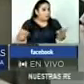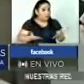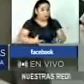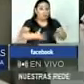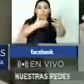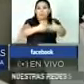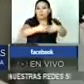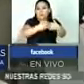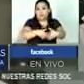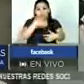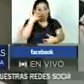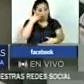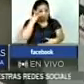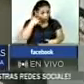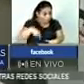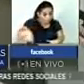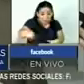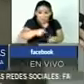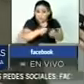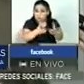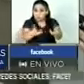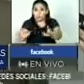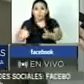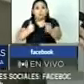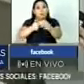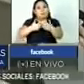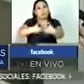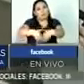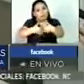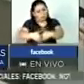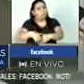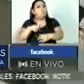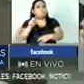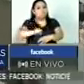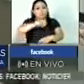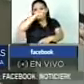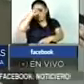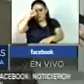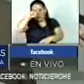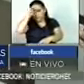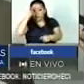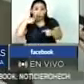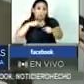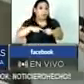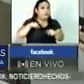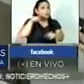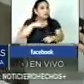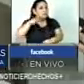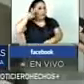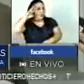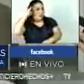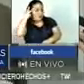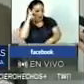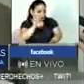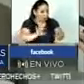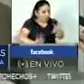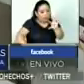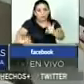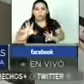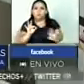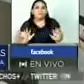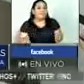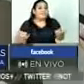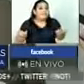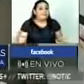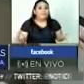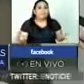empresa, la mayoría de empresas, si bien es cierto, han estado funcionando, pero significa muchas de ellas que han funcionado